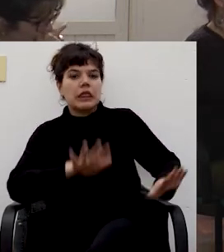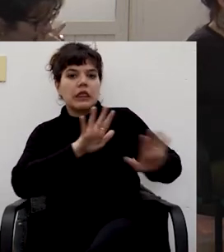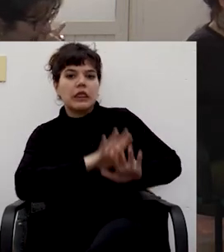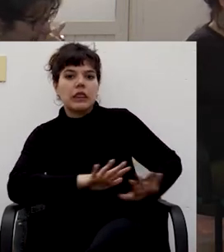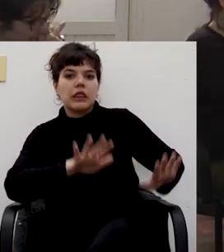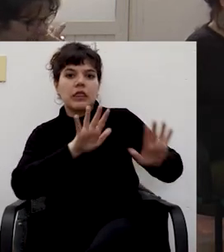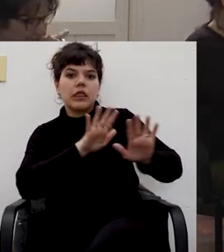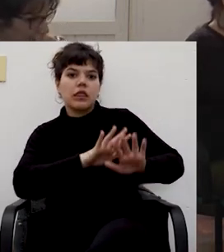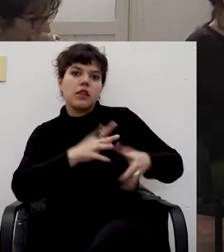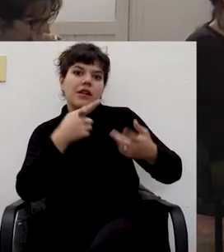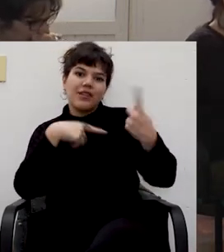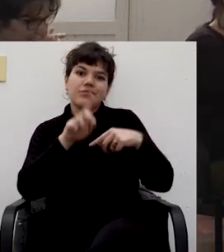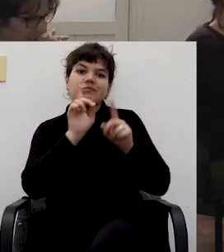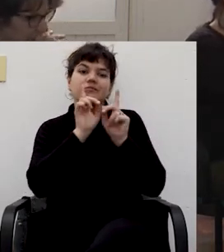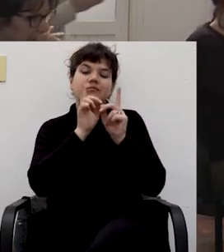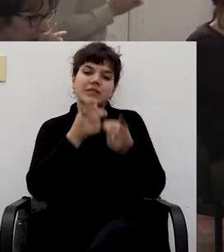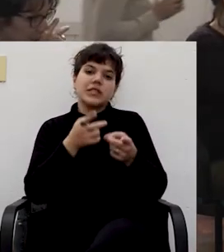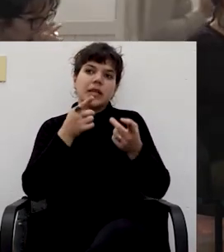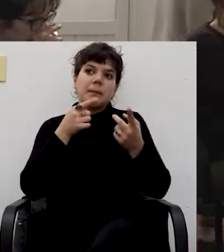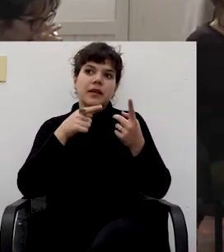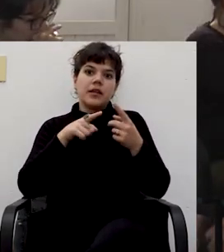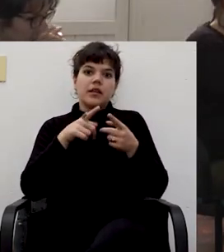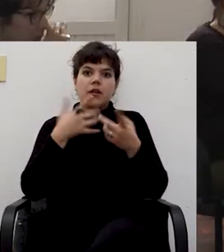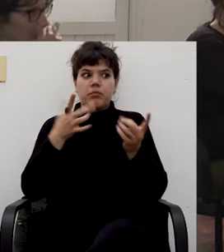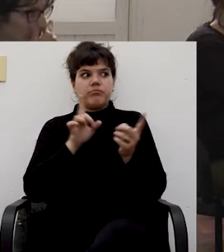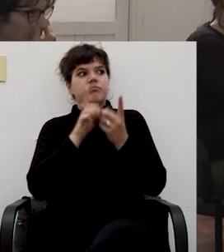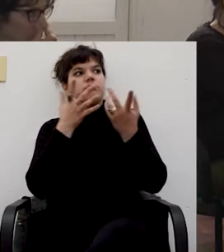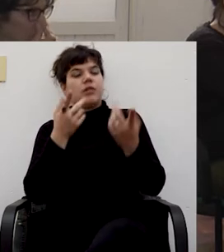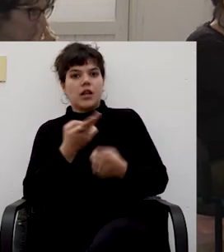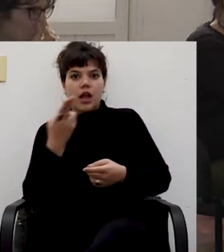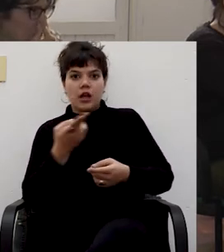así, entonces, claro, ahí también hay como un encuentro.